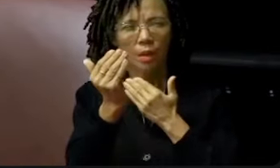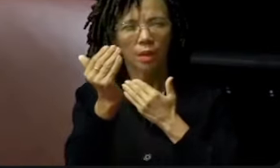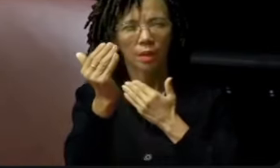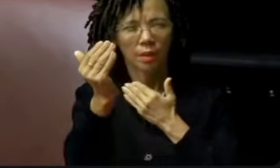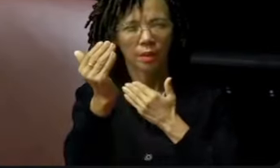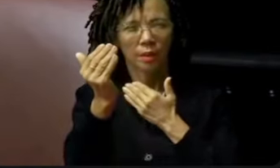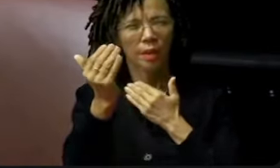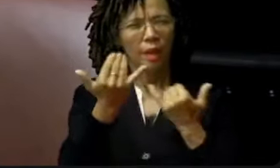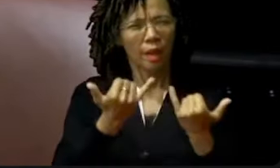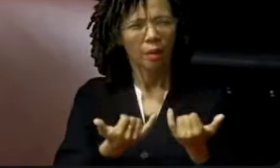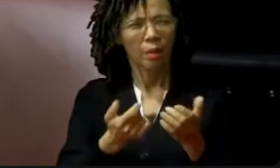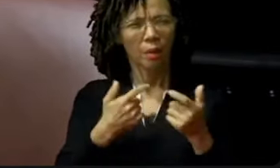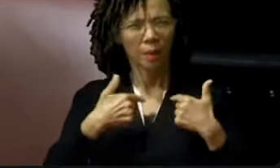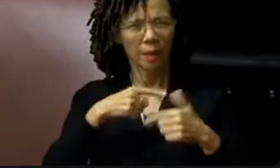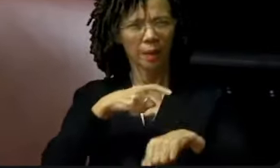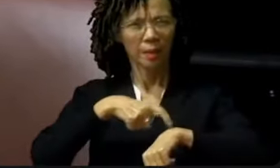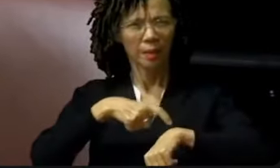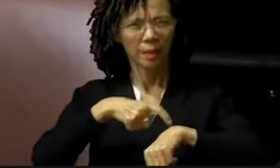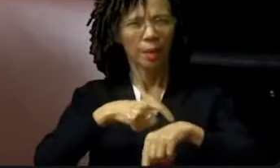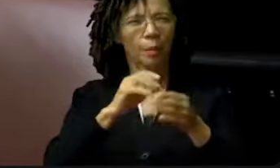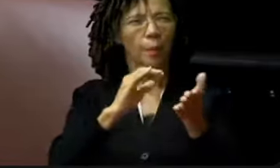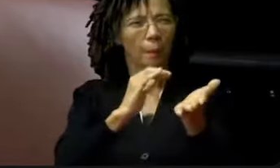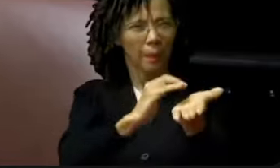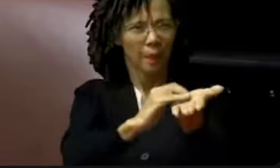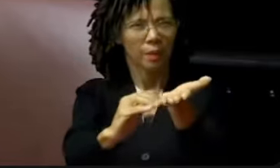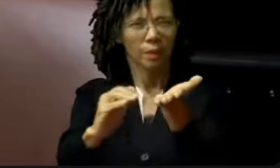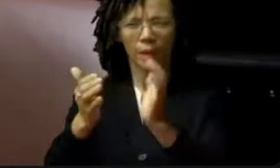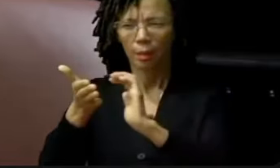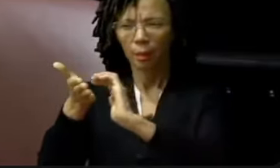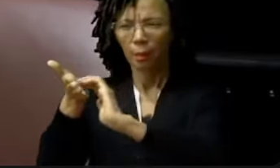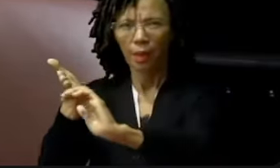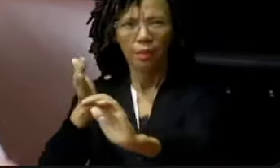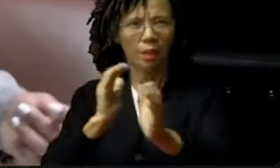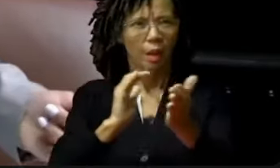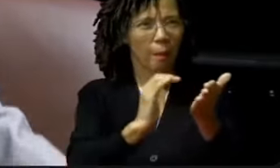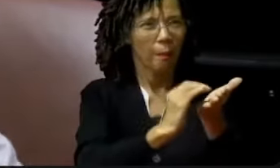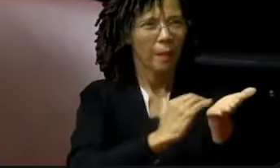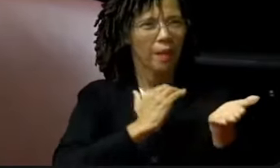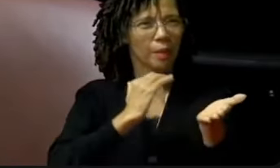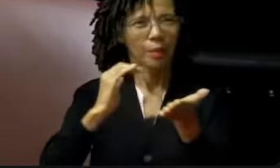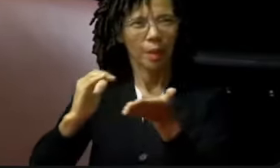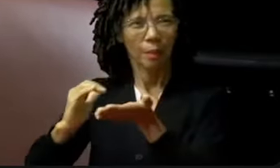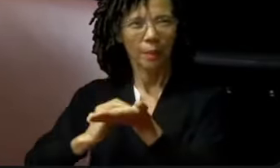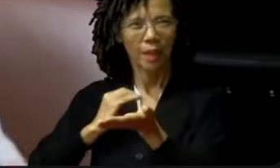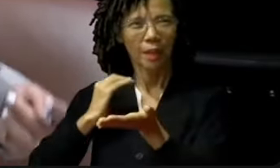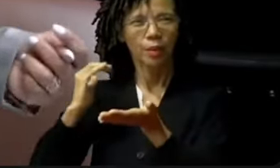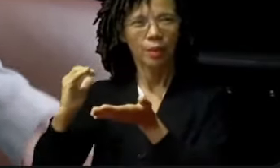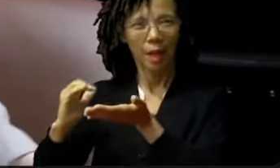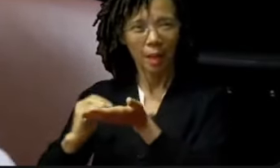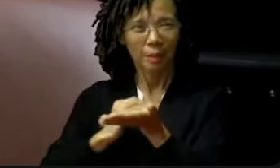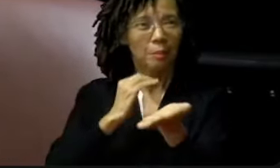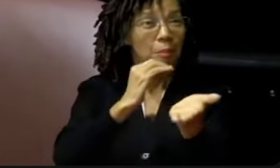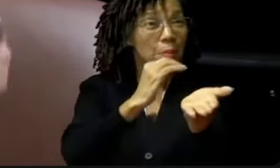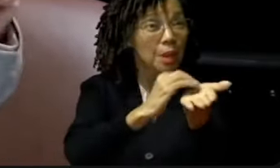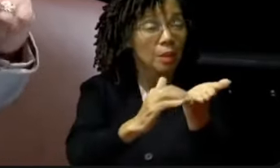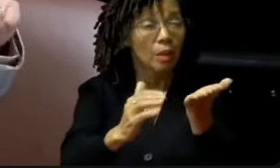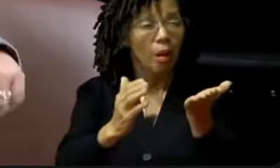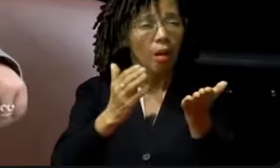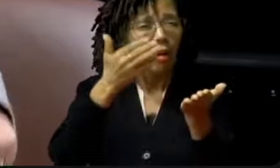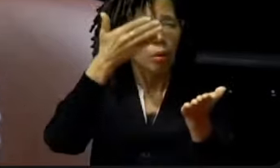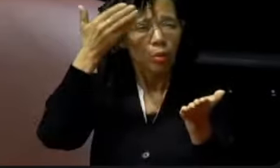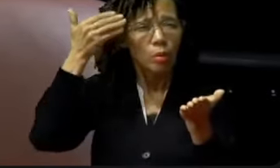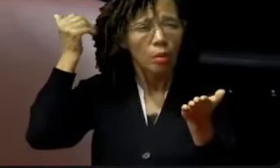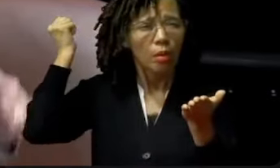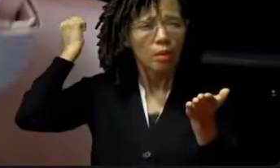perdonar, señores. ¿Ustedes no creen en Dios? Vamos a perdonar y olvidémonos de eso. Olvidémonos de eso, pero vamos a